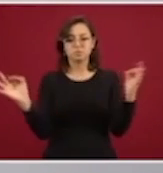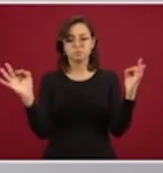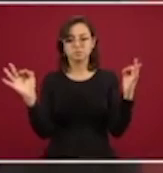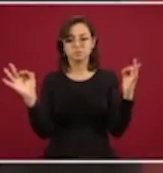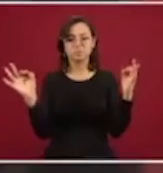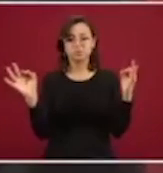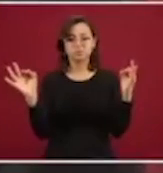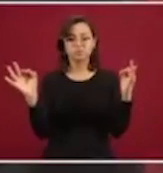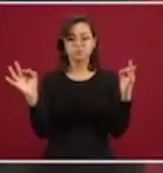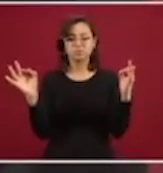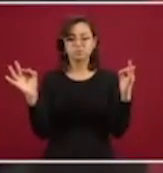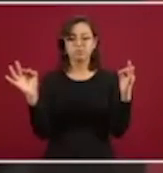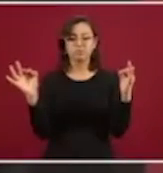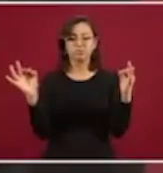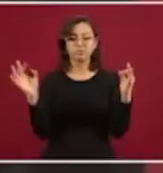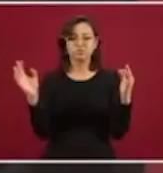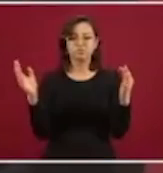sobre